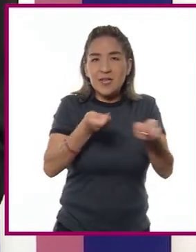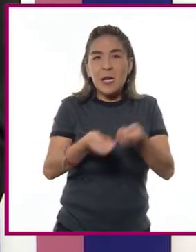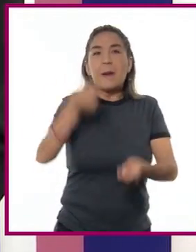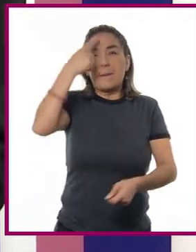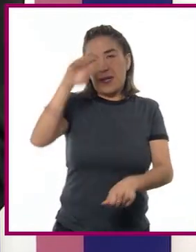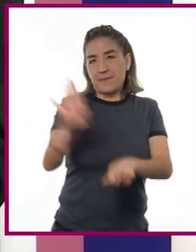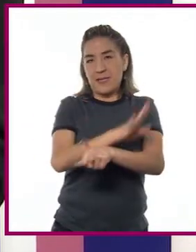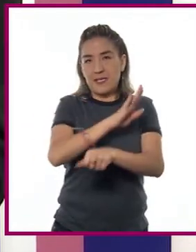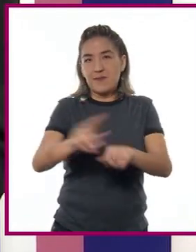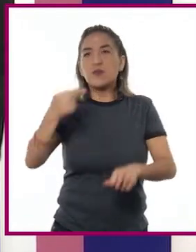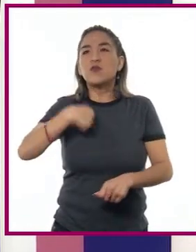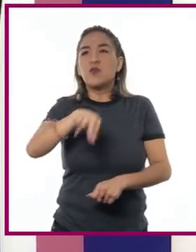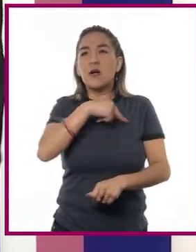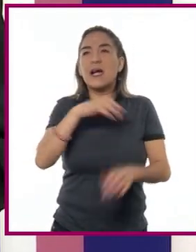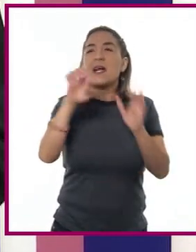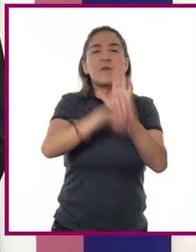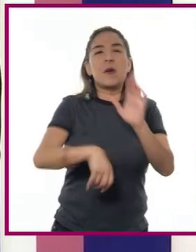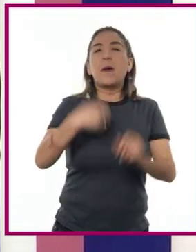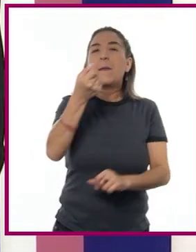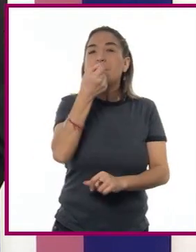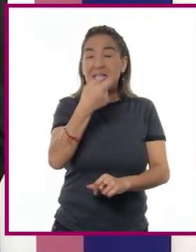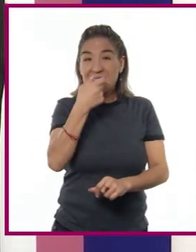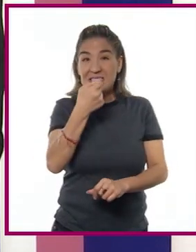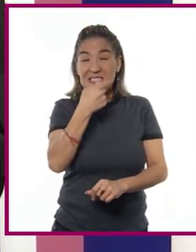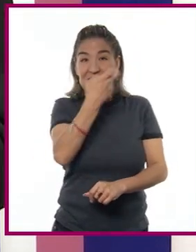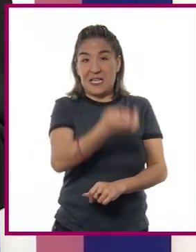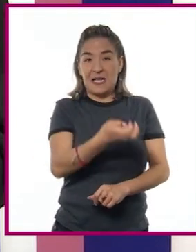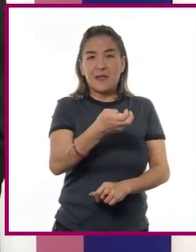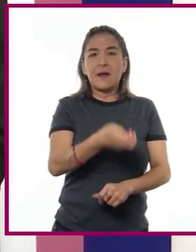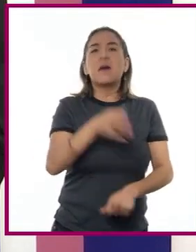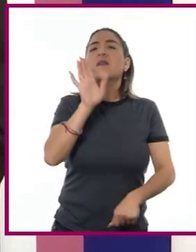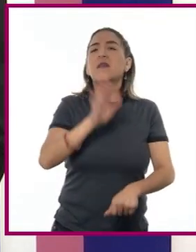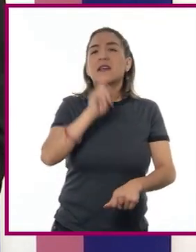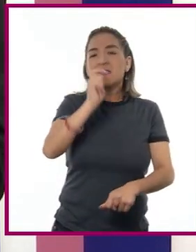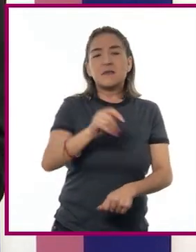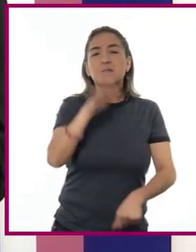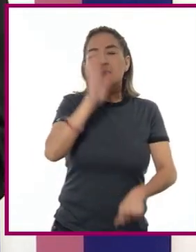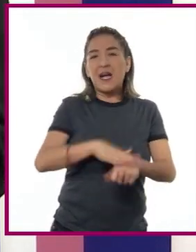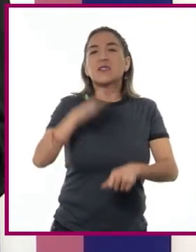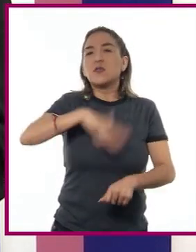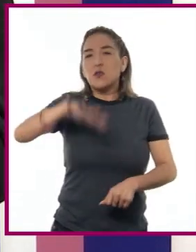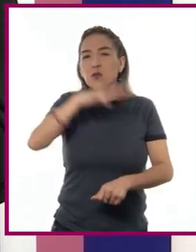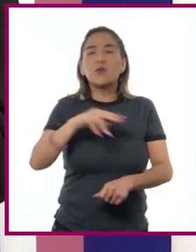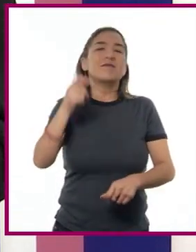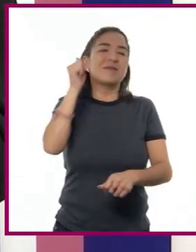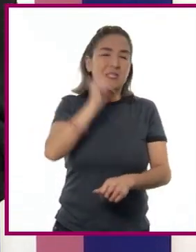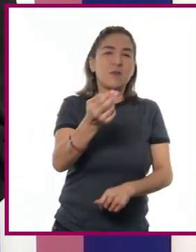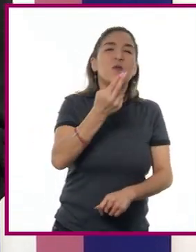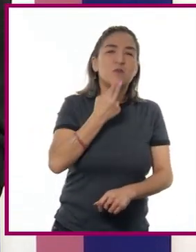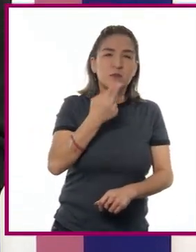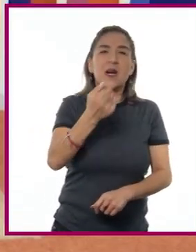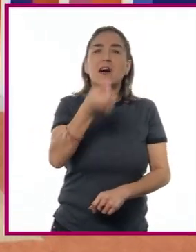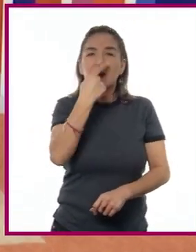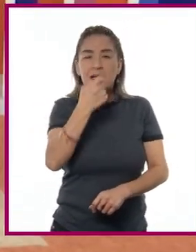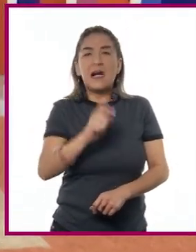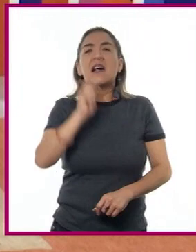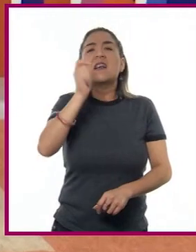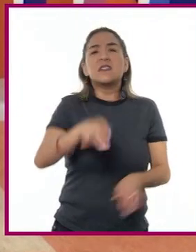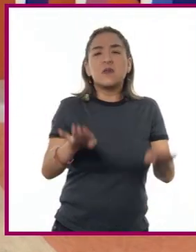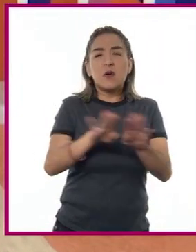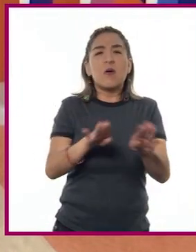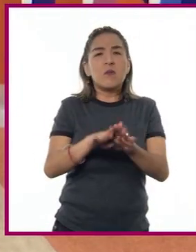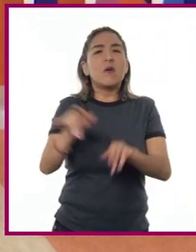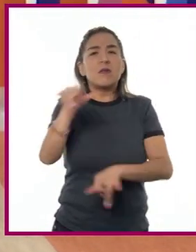nosotros. En el caso de la medicina, que es digamos, lo más cercano que nosotros tenemos, se pueden utilizar los elementos radioactivos